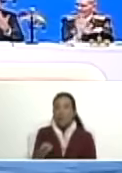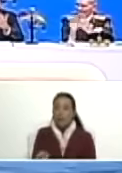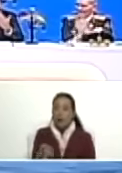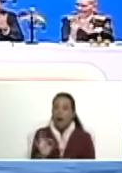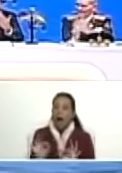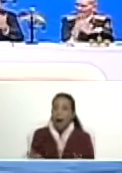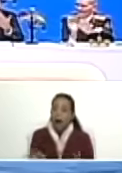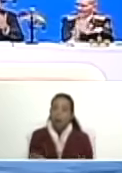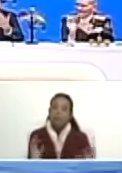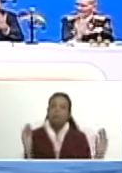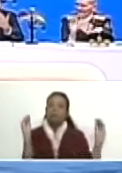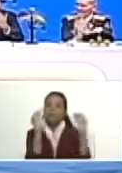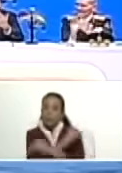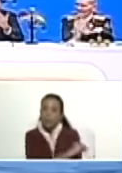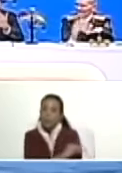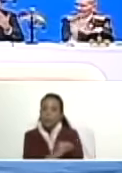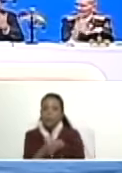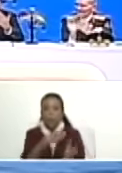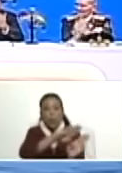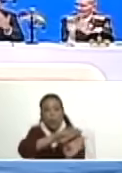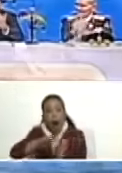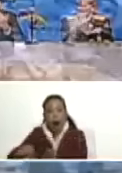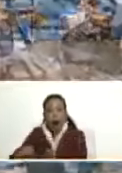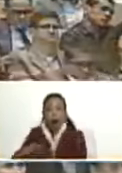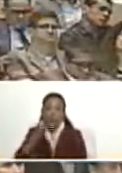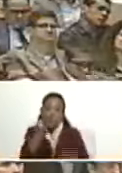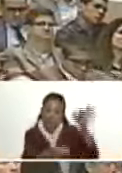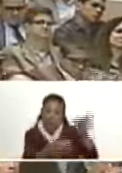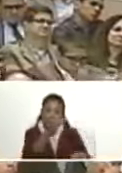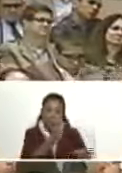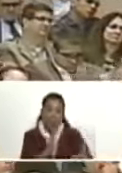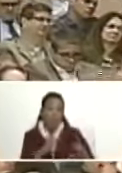medular. Deja de lado el laudo arbitral.